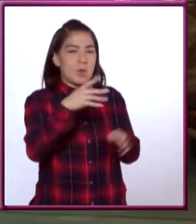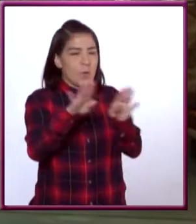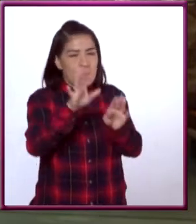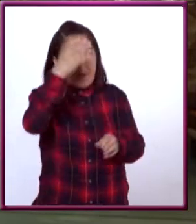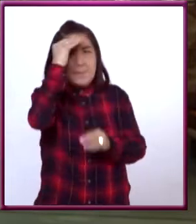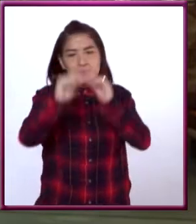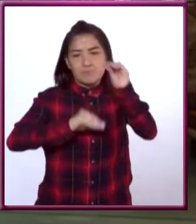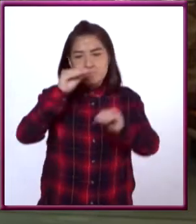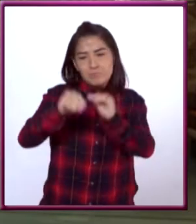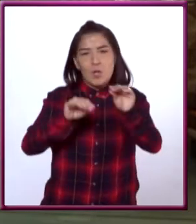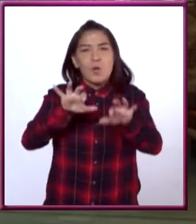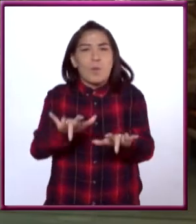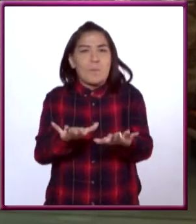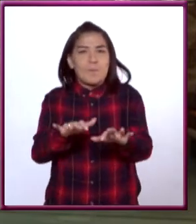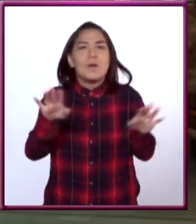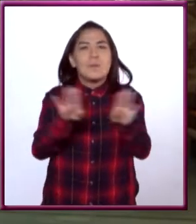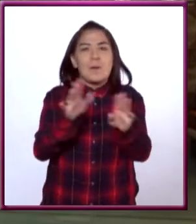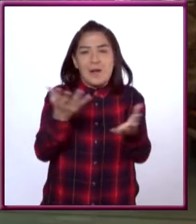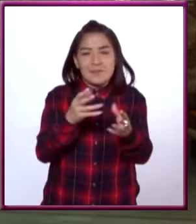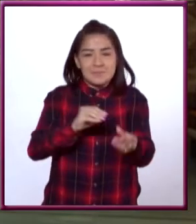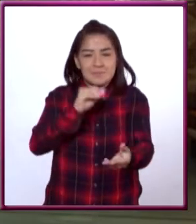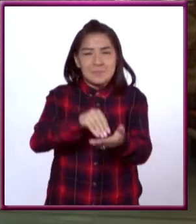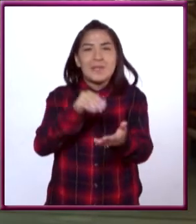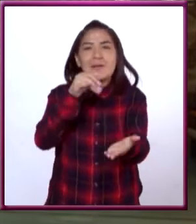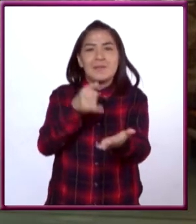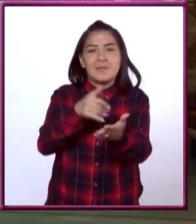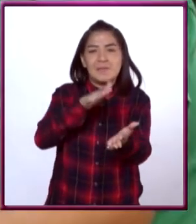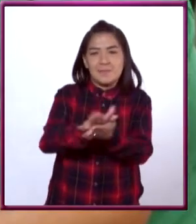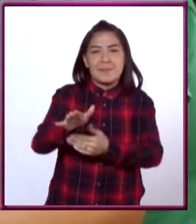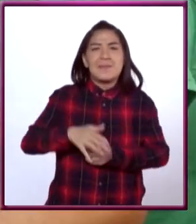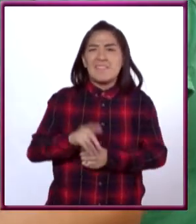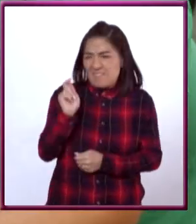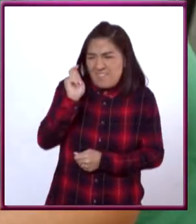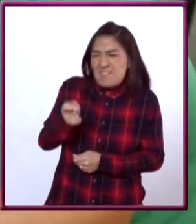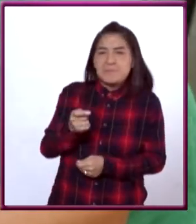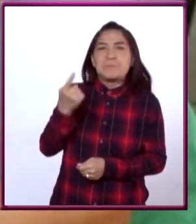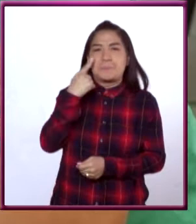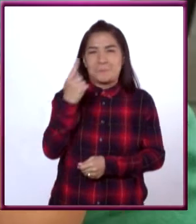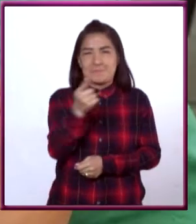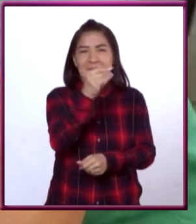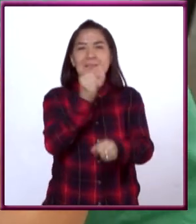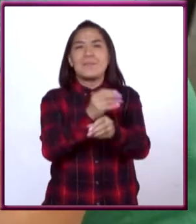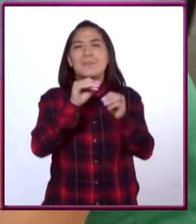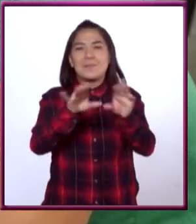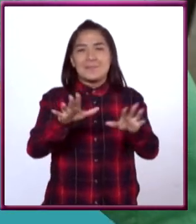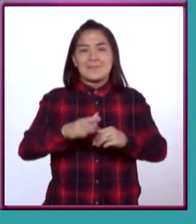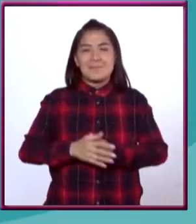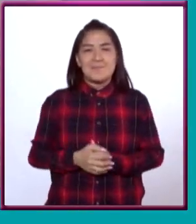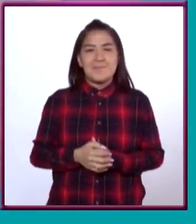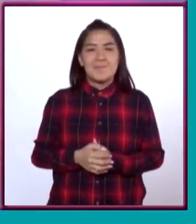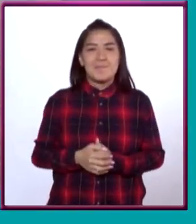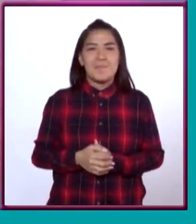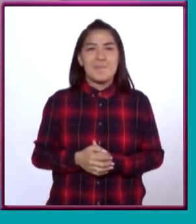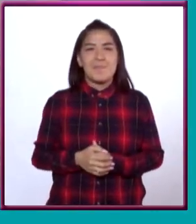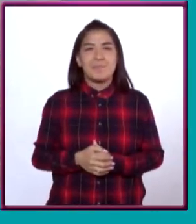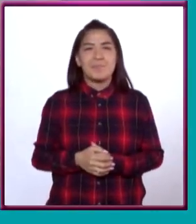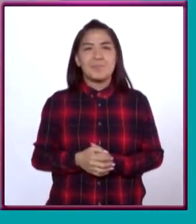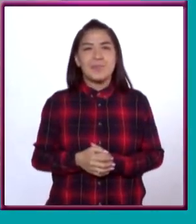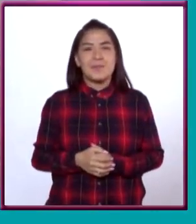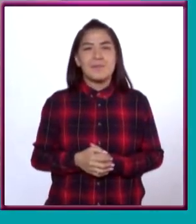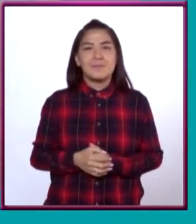por computadora y llevamos el prototipo para que lo impriman. ¿Y qué es eso? Mira, vamos a ver esta información.